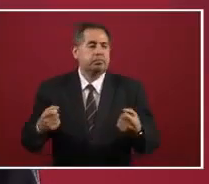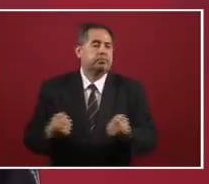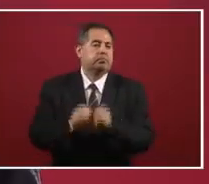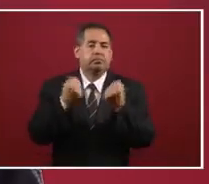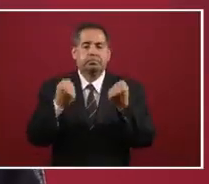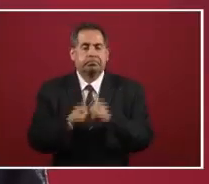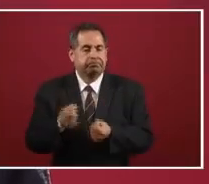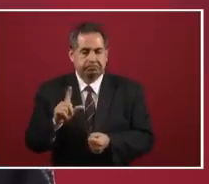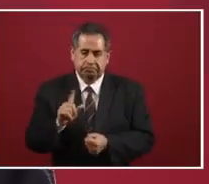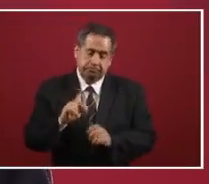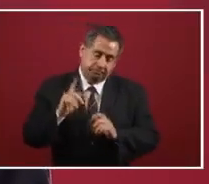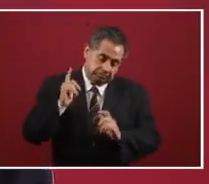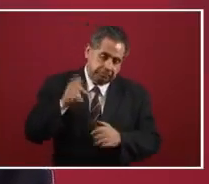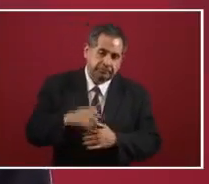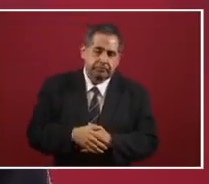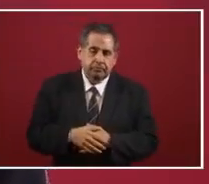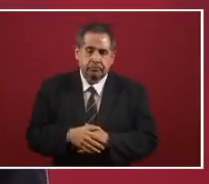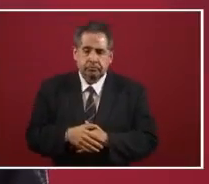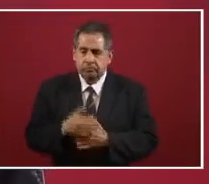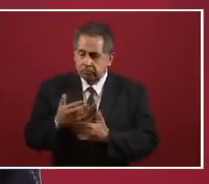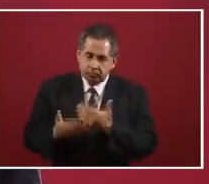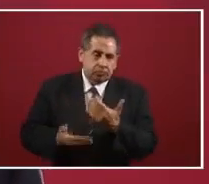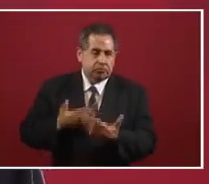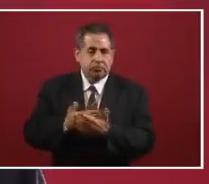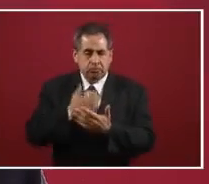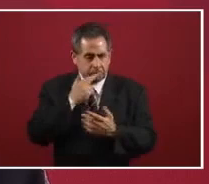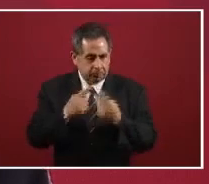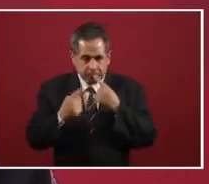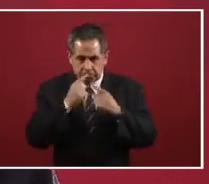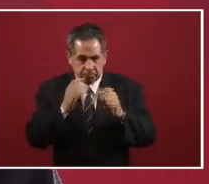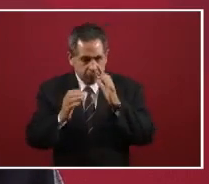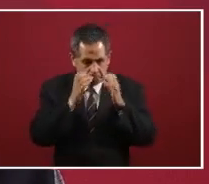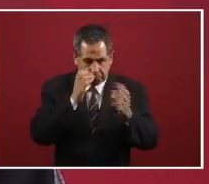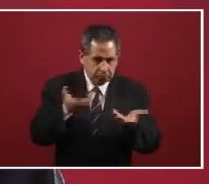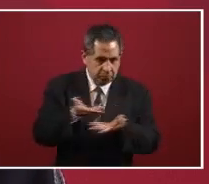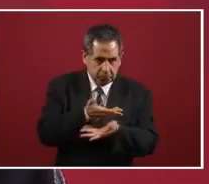confrontación, que se apueste siempre al diálogo.